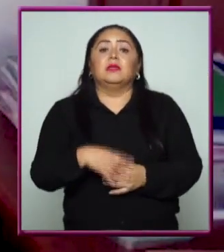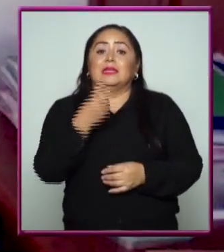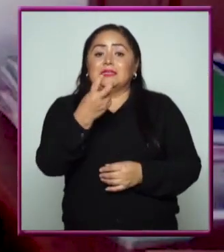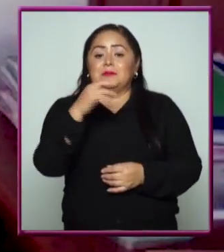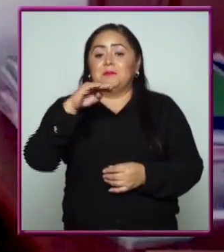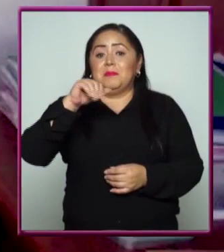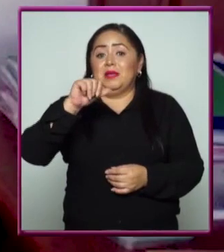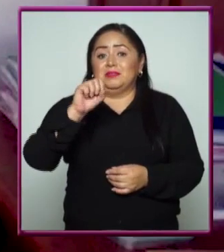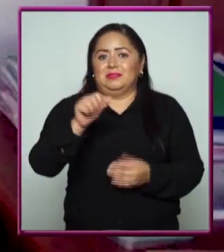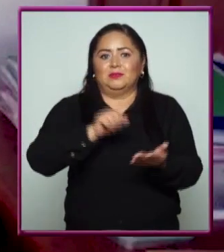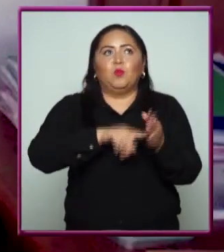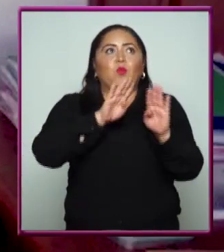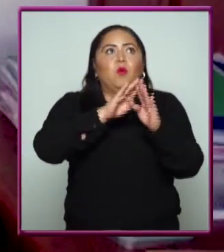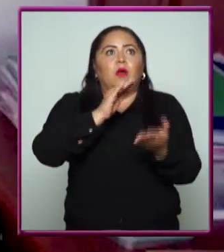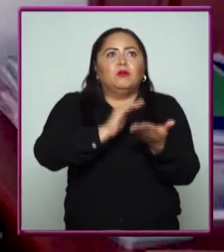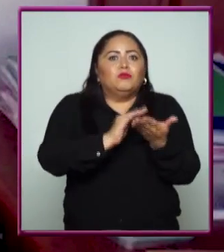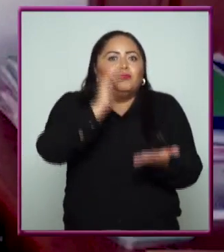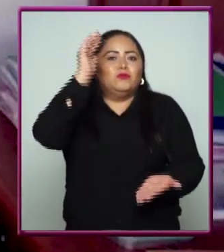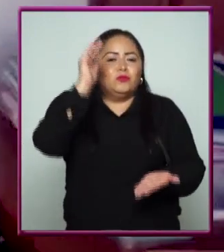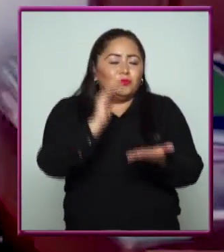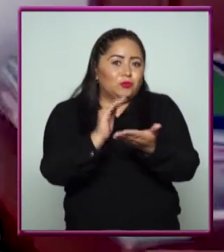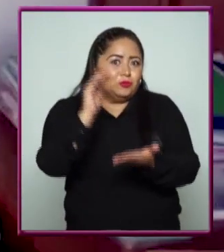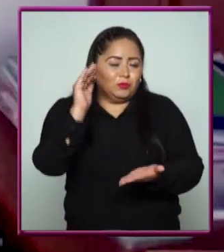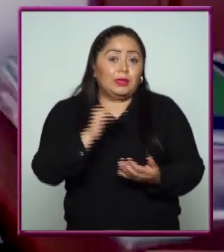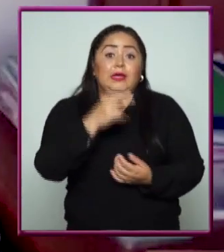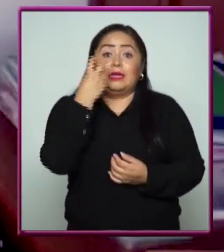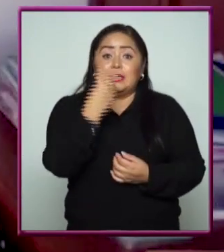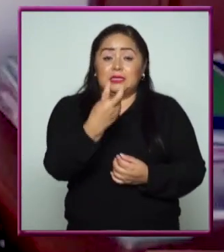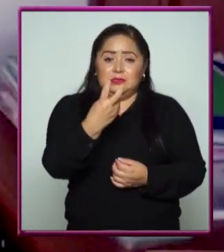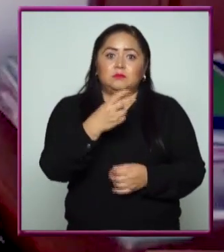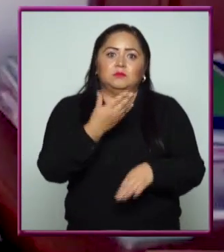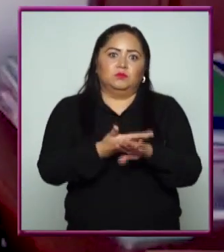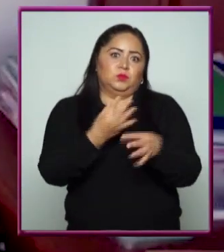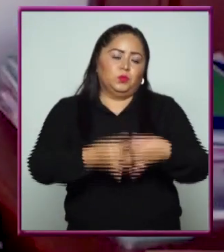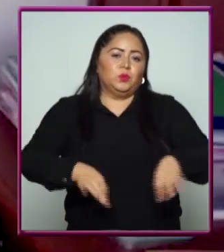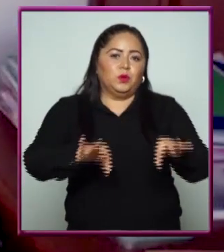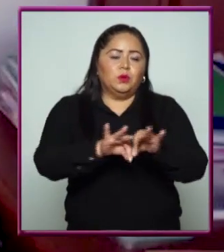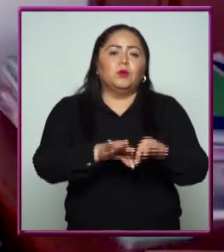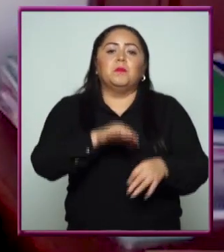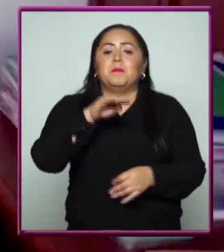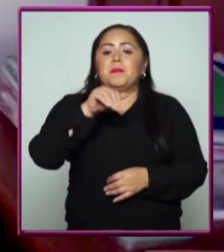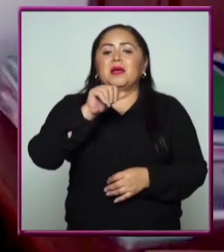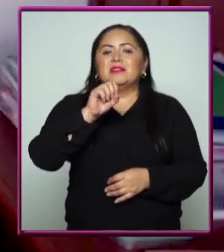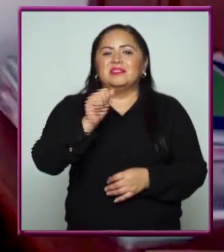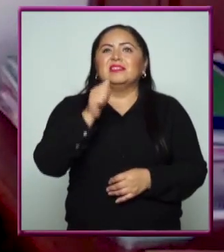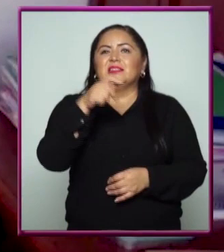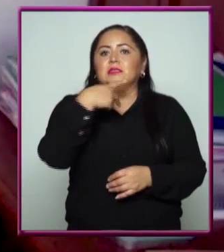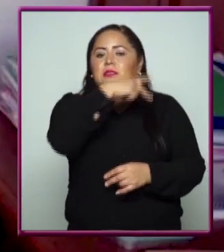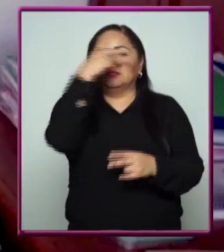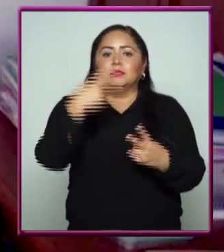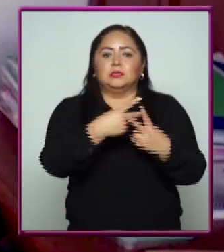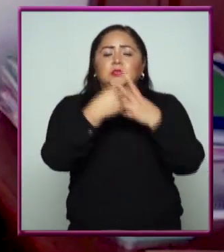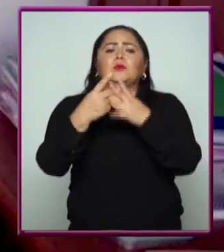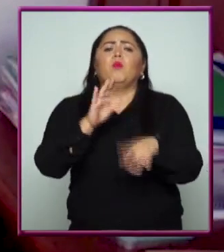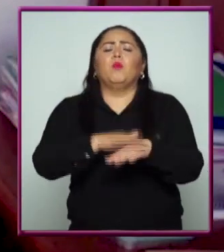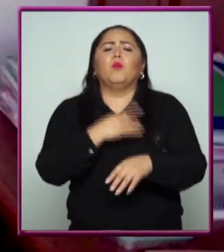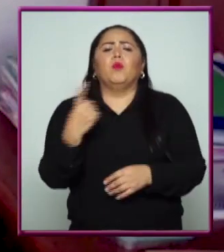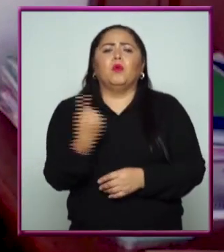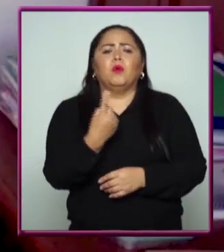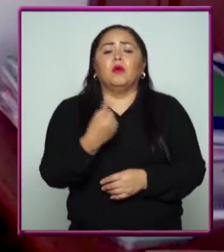es la masa, digamos. Y es un elemento muy importante, la masa de las estrellas,